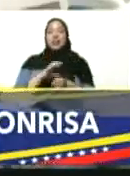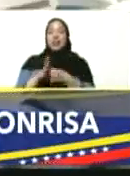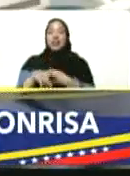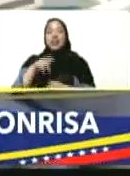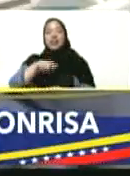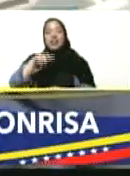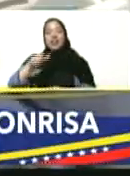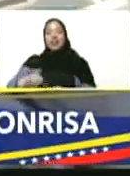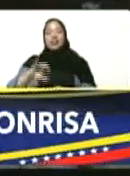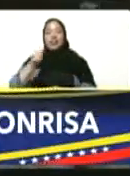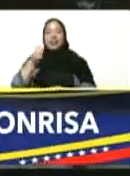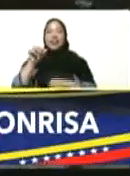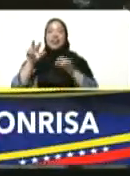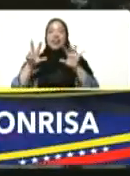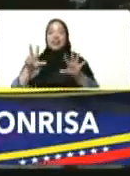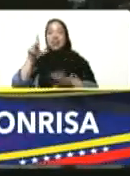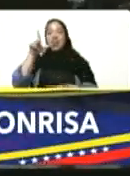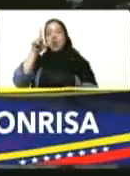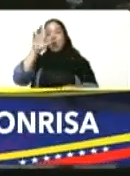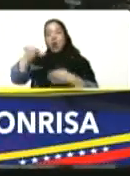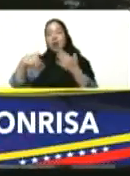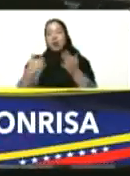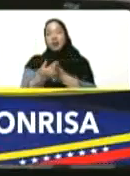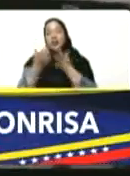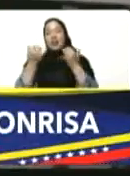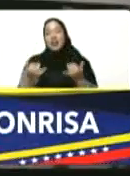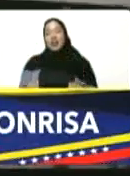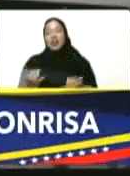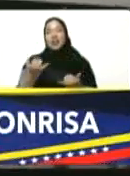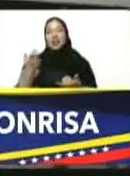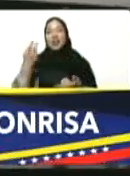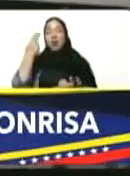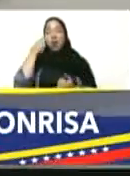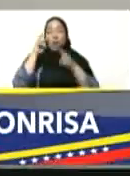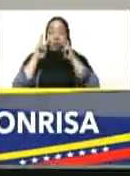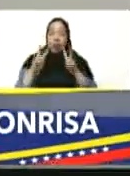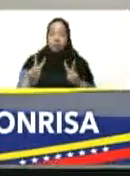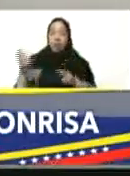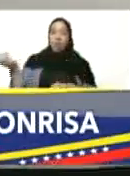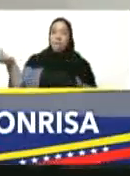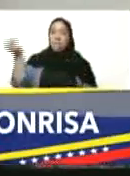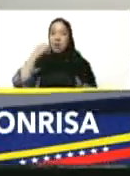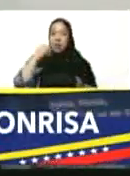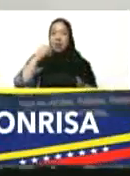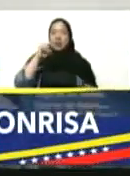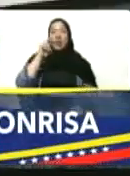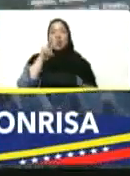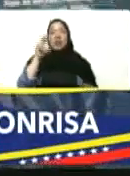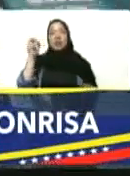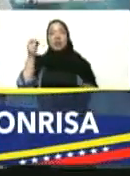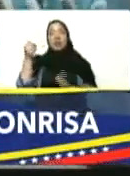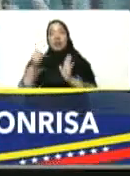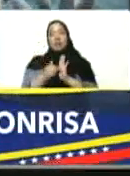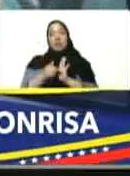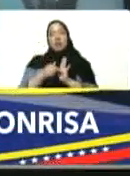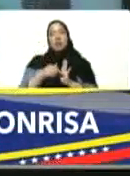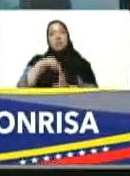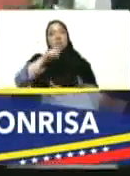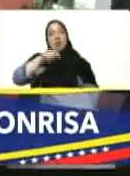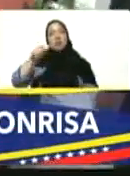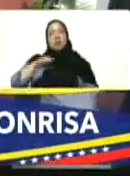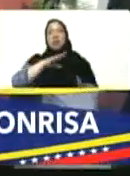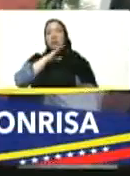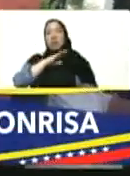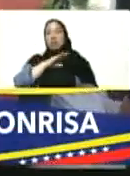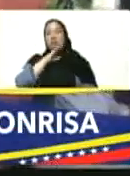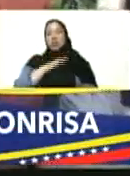febrero 2018 hasta la presente fecha, hemos visto más de 20.000 pacientes. Y aquí están